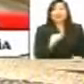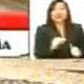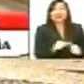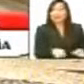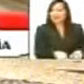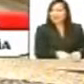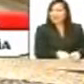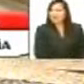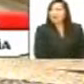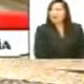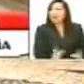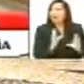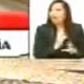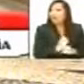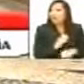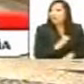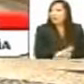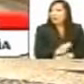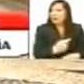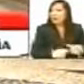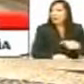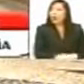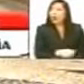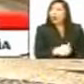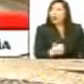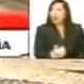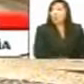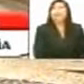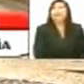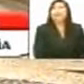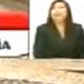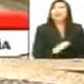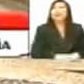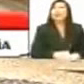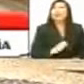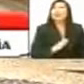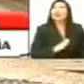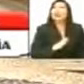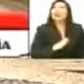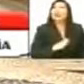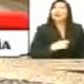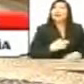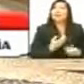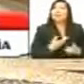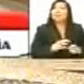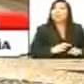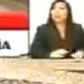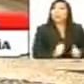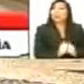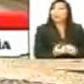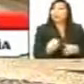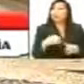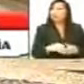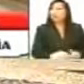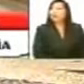recordarles que luego de este receso por la tarde vienen otras sesiones sobre ética y probidad para un parlamento con